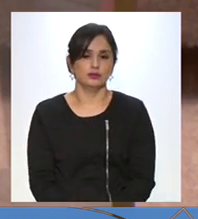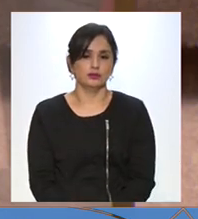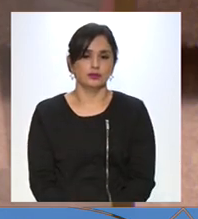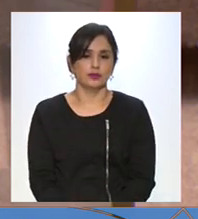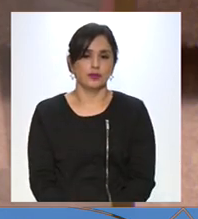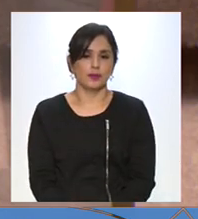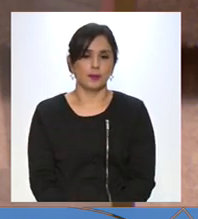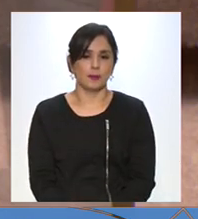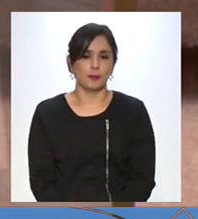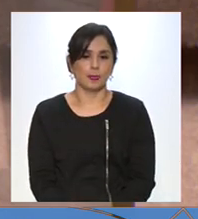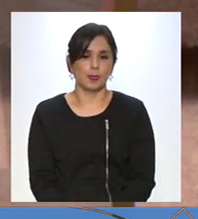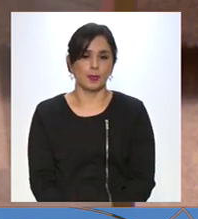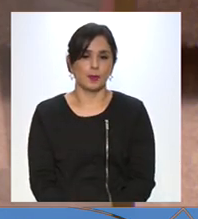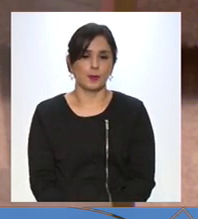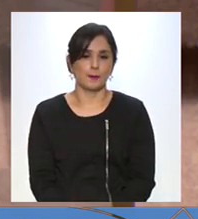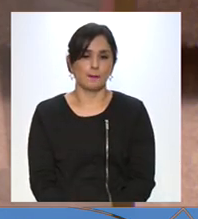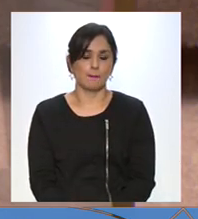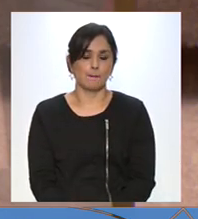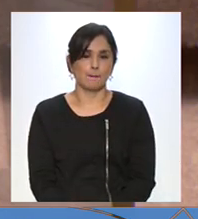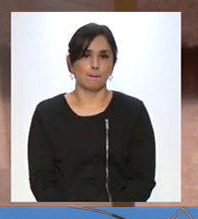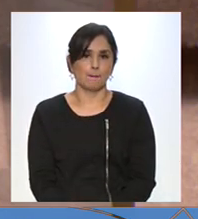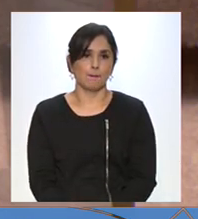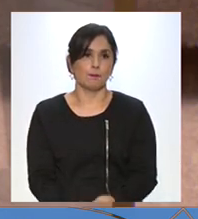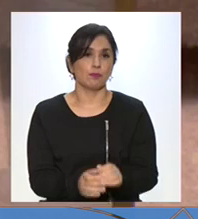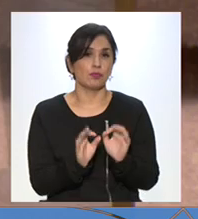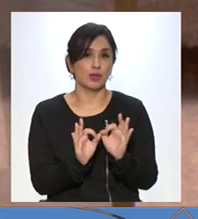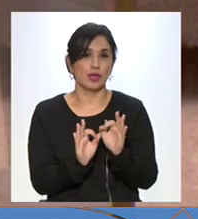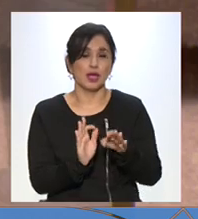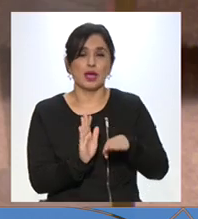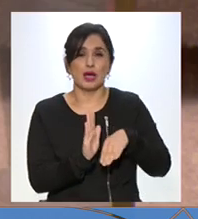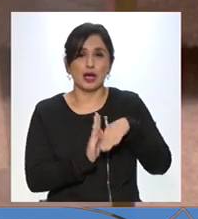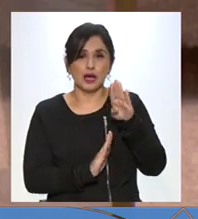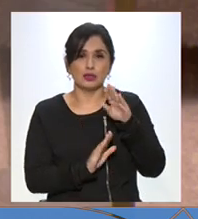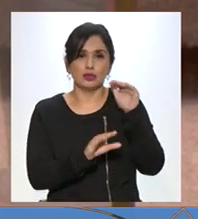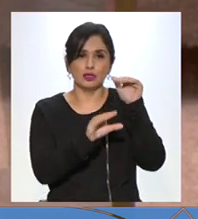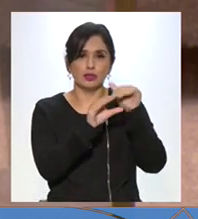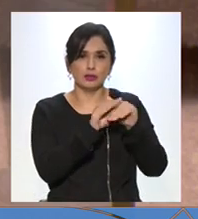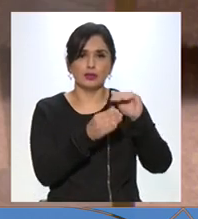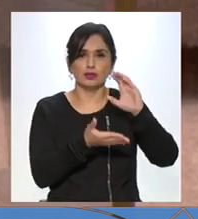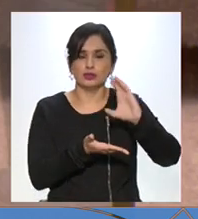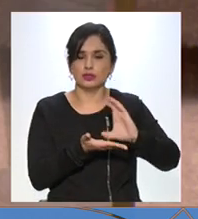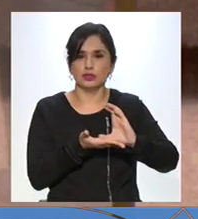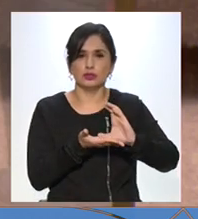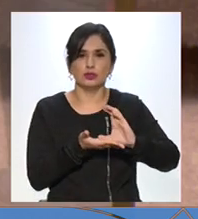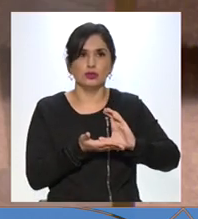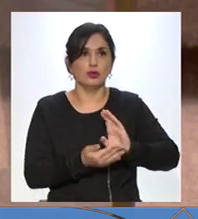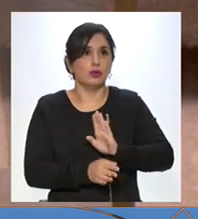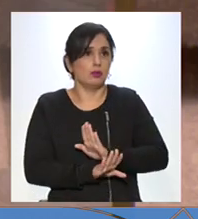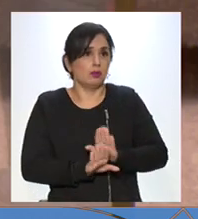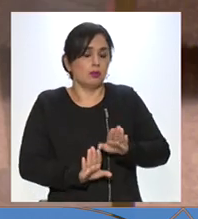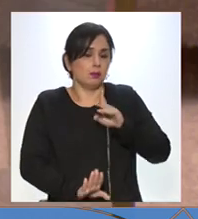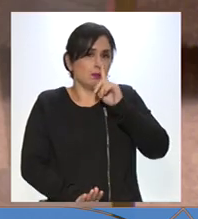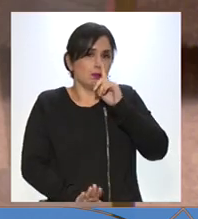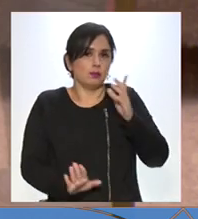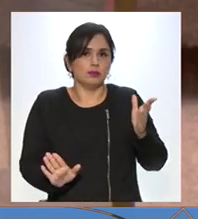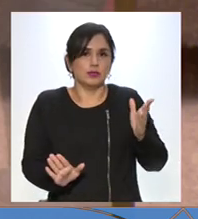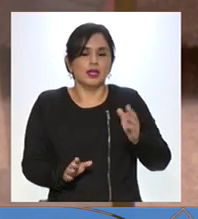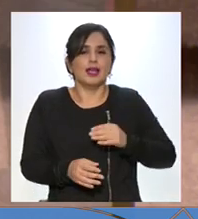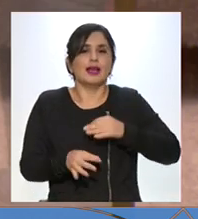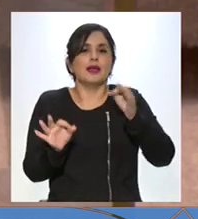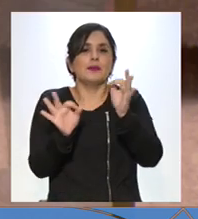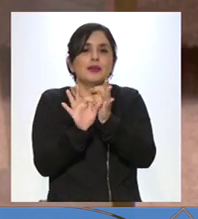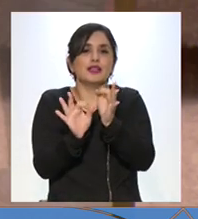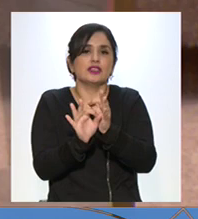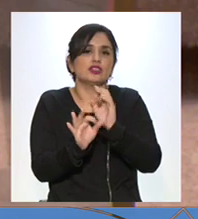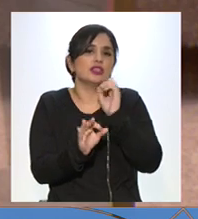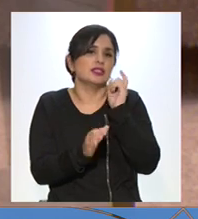correctos. El tipo de cambio extraordinariamente alto y el Banco Central no ha reaccionado. El argumento que se dio era que había que